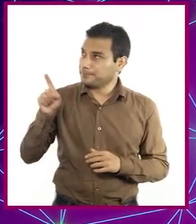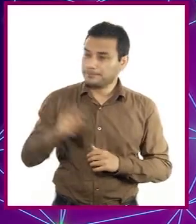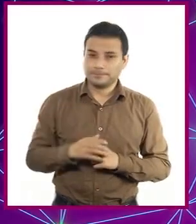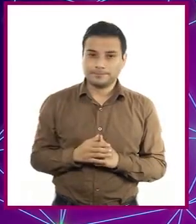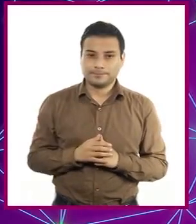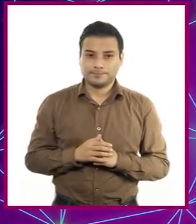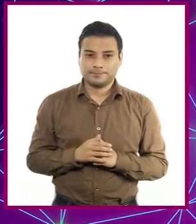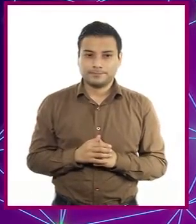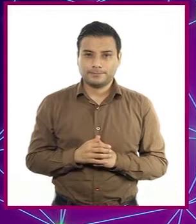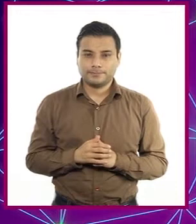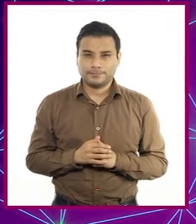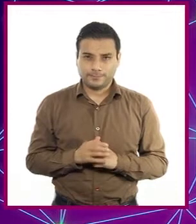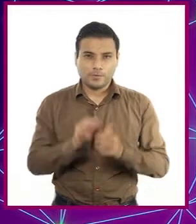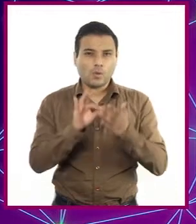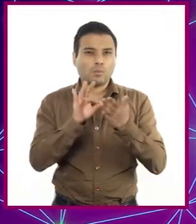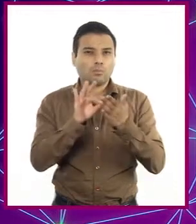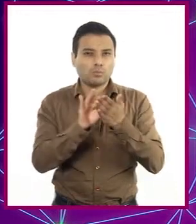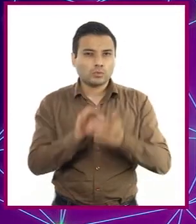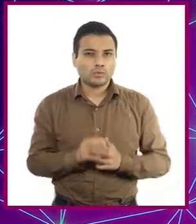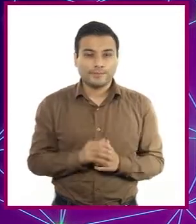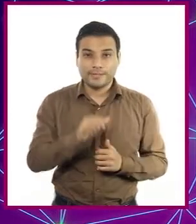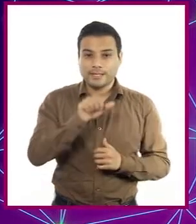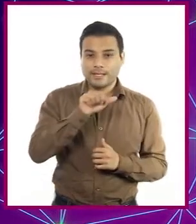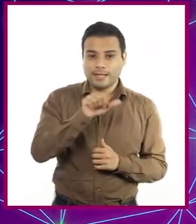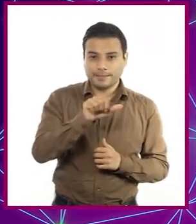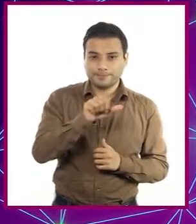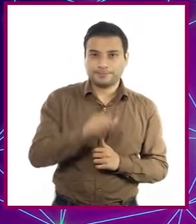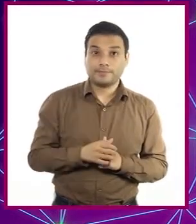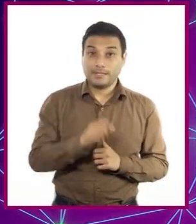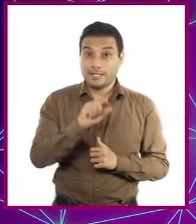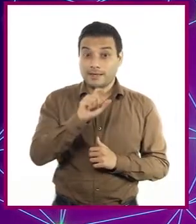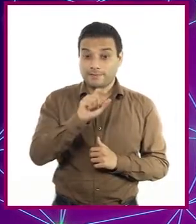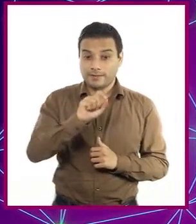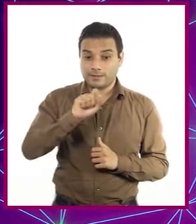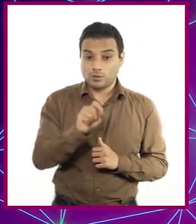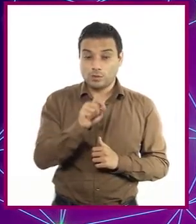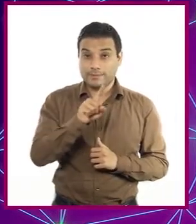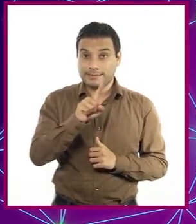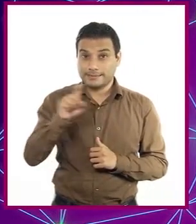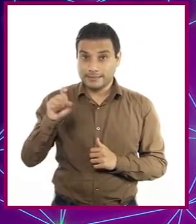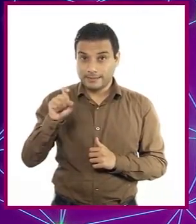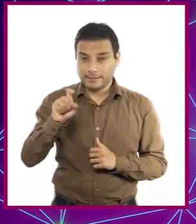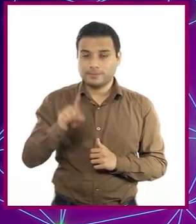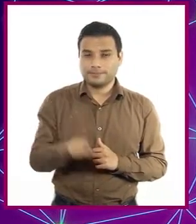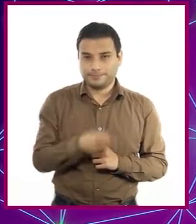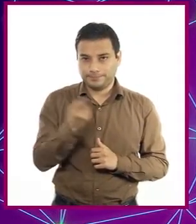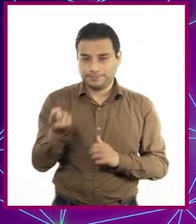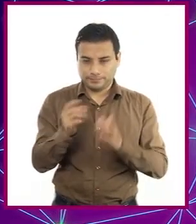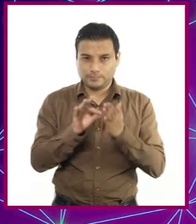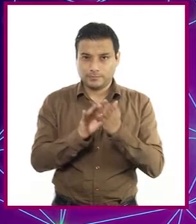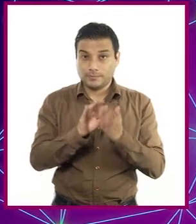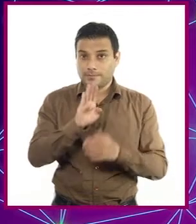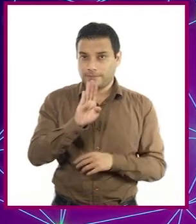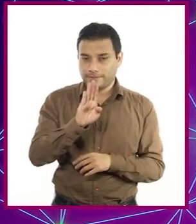para graficar es la coordenada A, 20,100. El siguiente punto para graficar es el